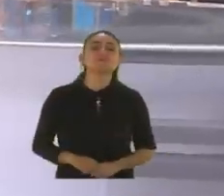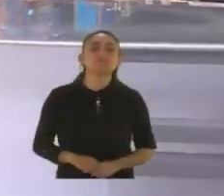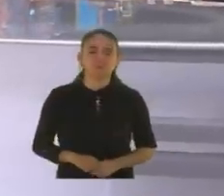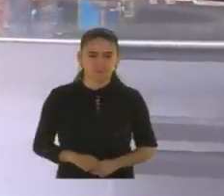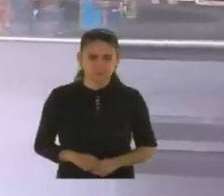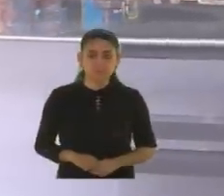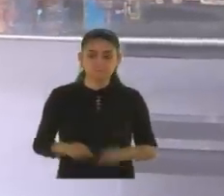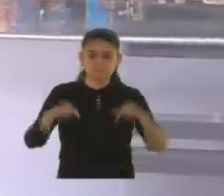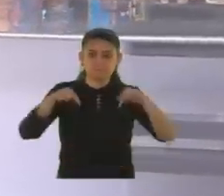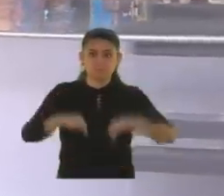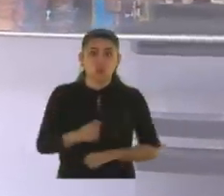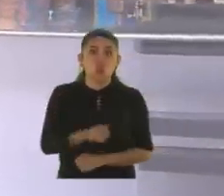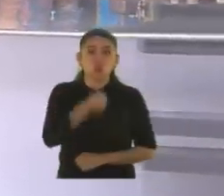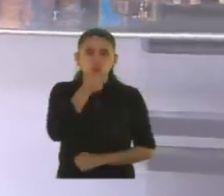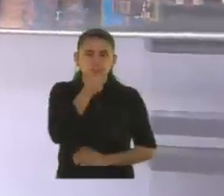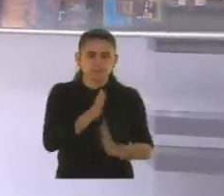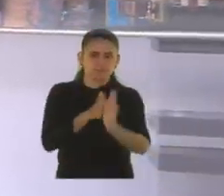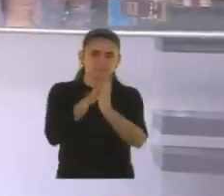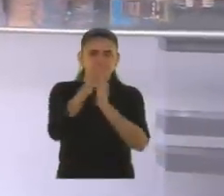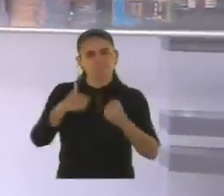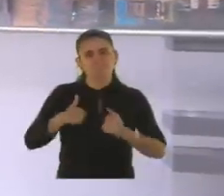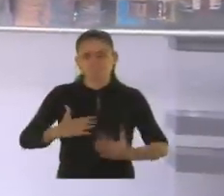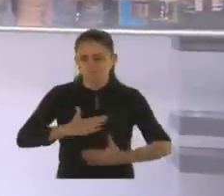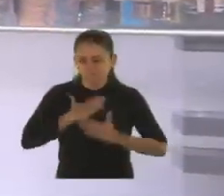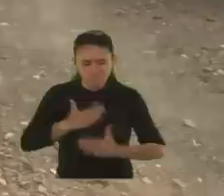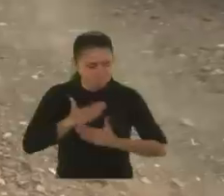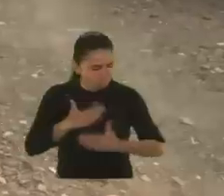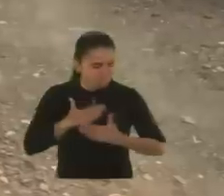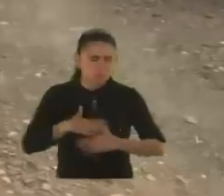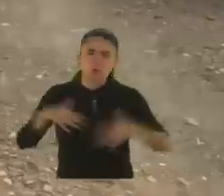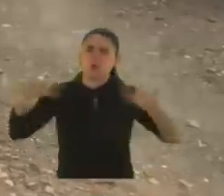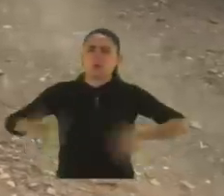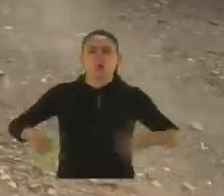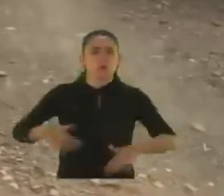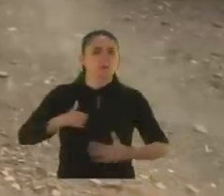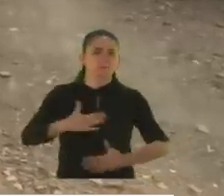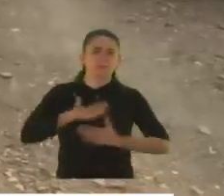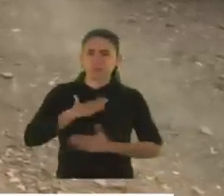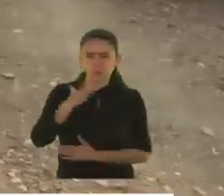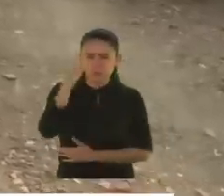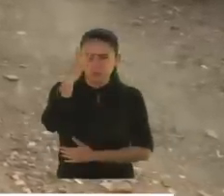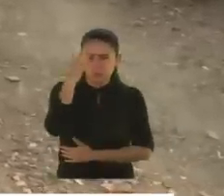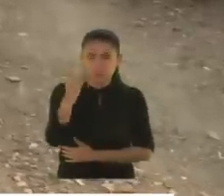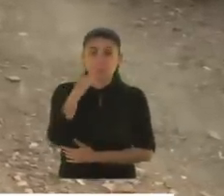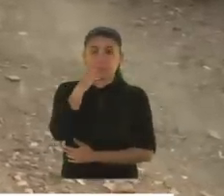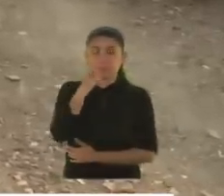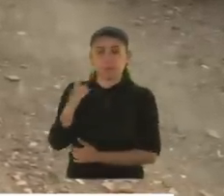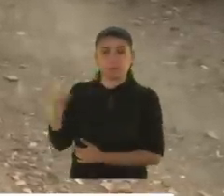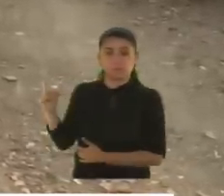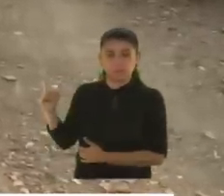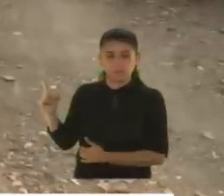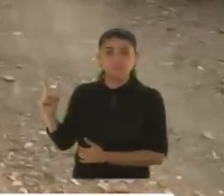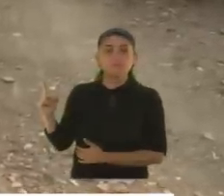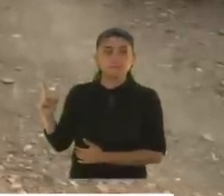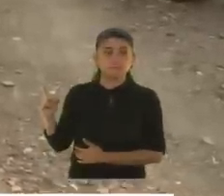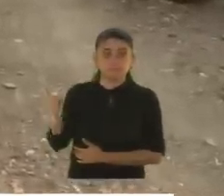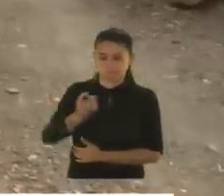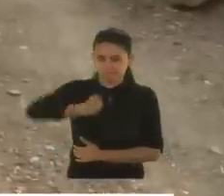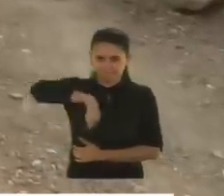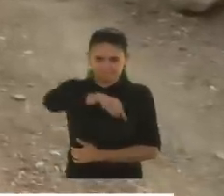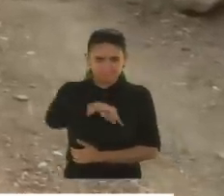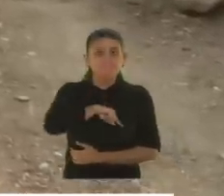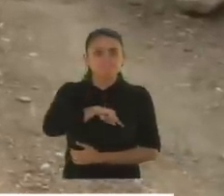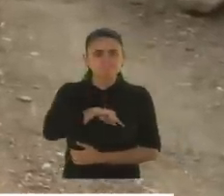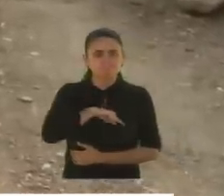Esta es una noticia que nos pone muy contentos, que nos pone felices, porque es justamente cuando lo que nosotros hacemos, nuestro trabajo